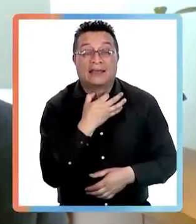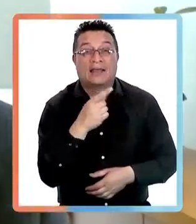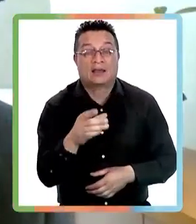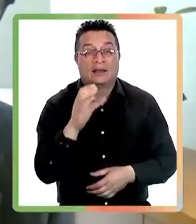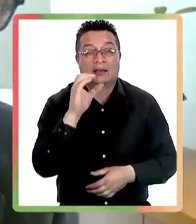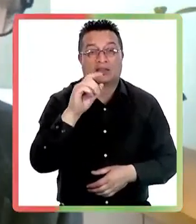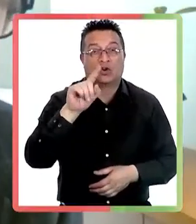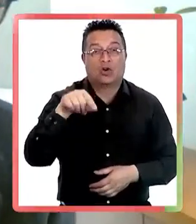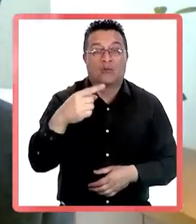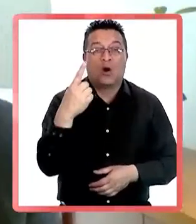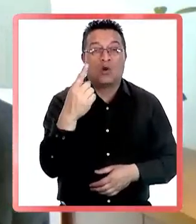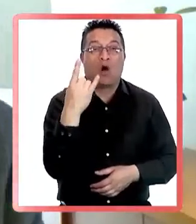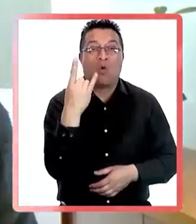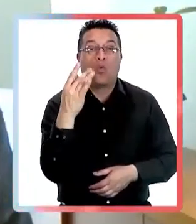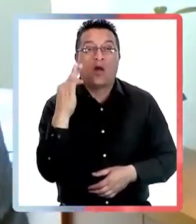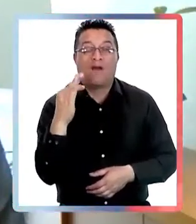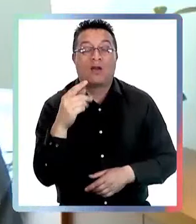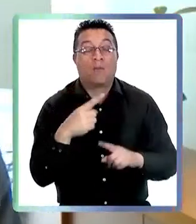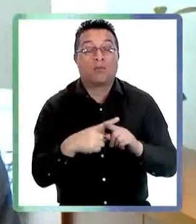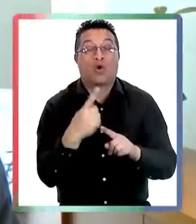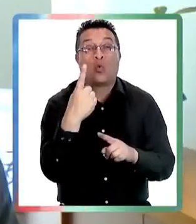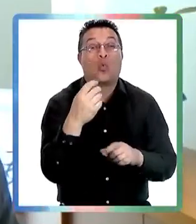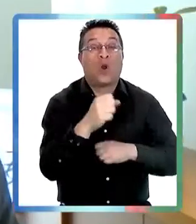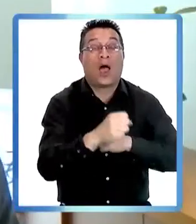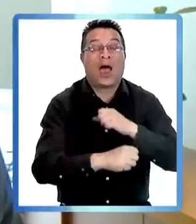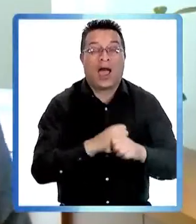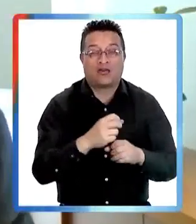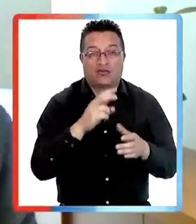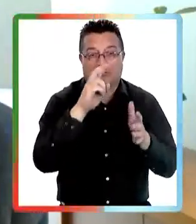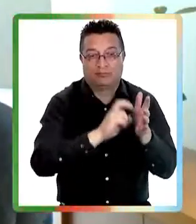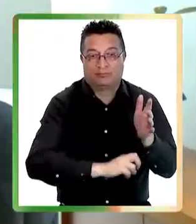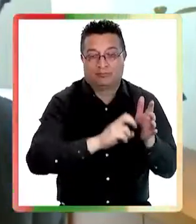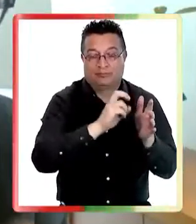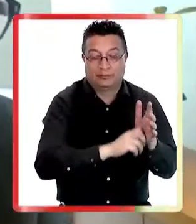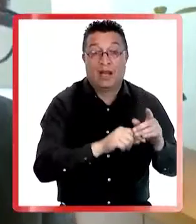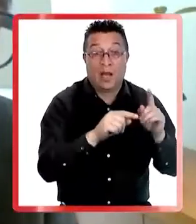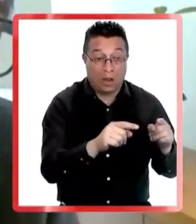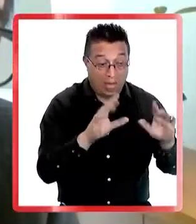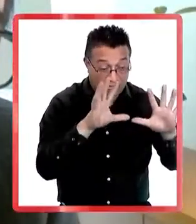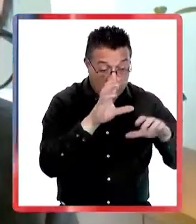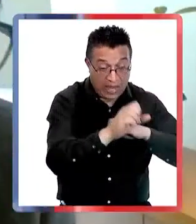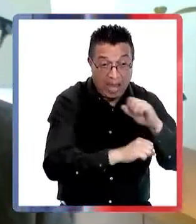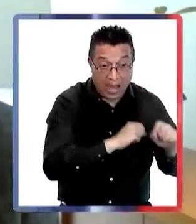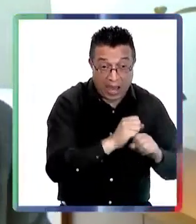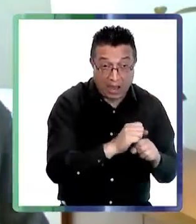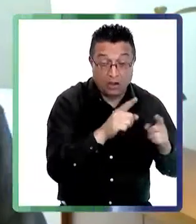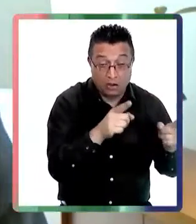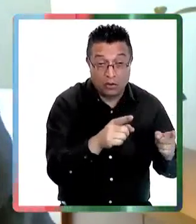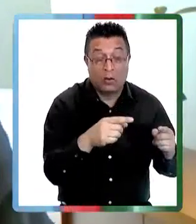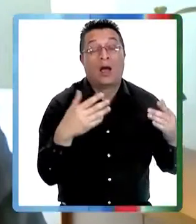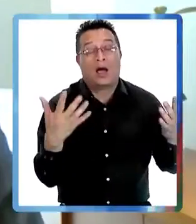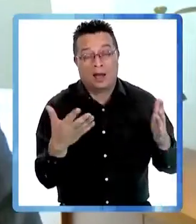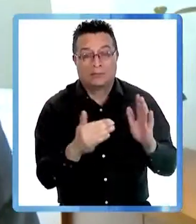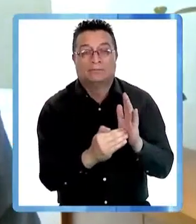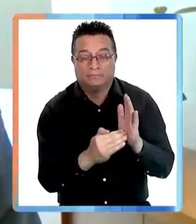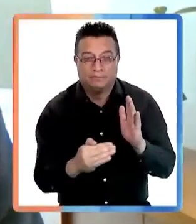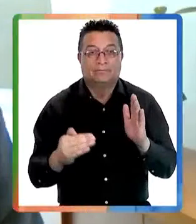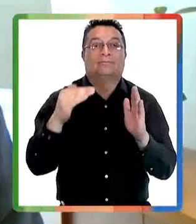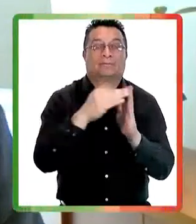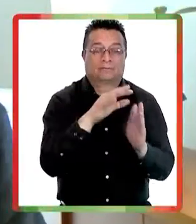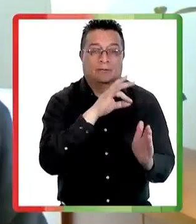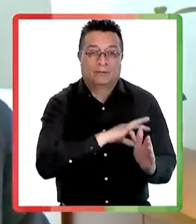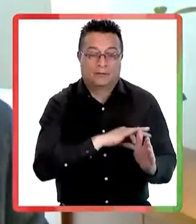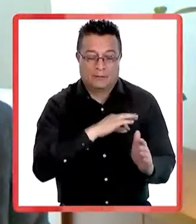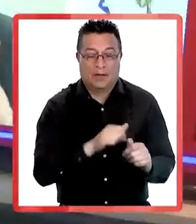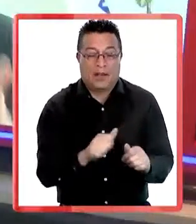garantía de 0,1 UF por año cotizado. Por lo tanto, con 10 años cotizados, se le va a incrementar